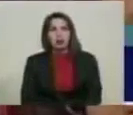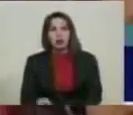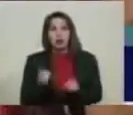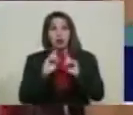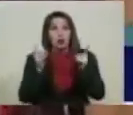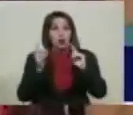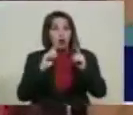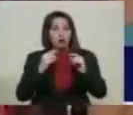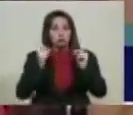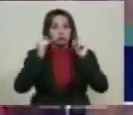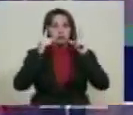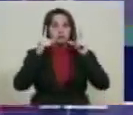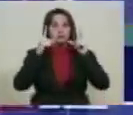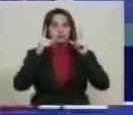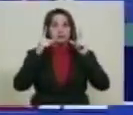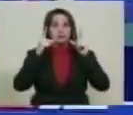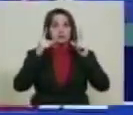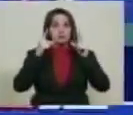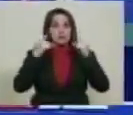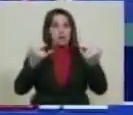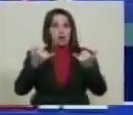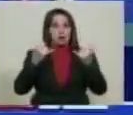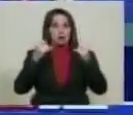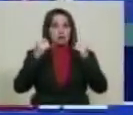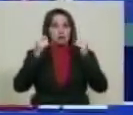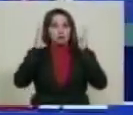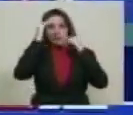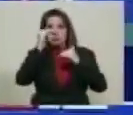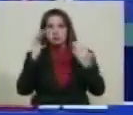Tenemos que estar atentos y alerta,